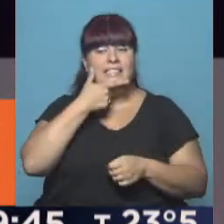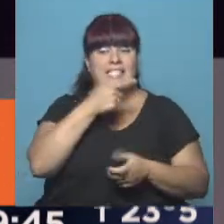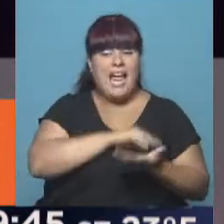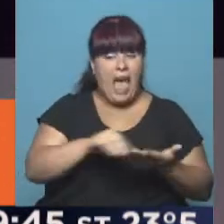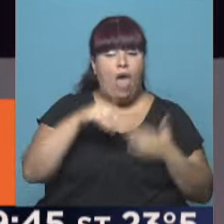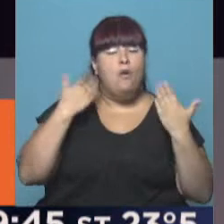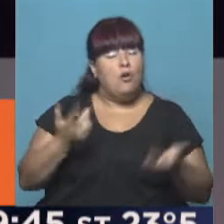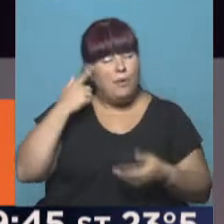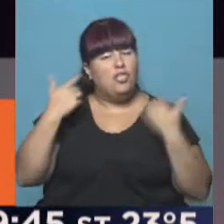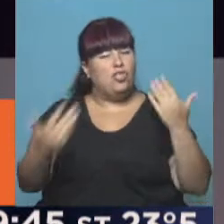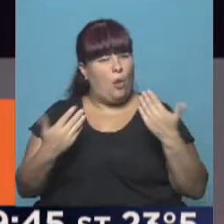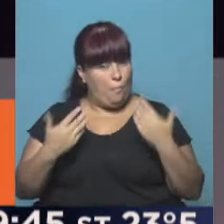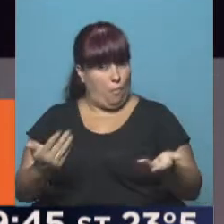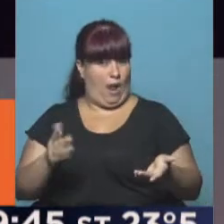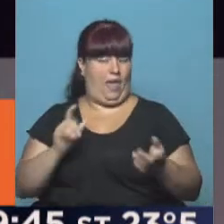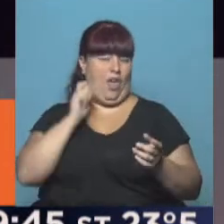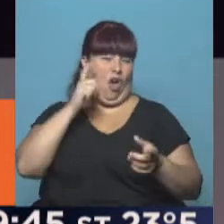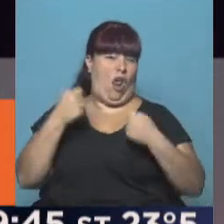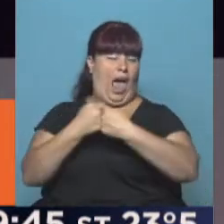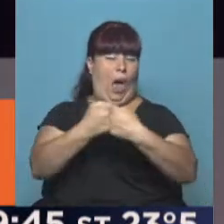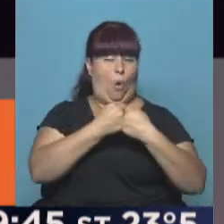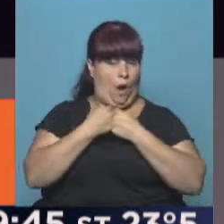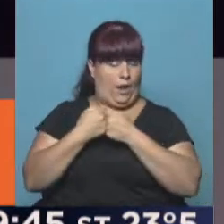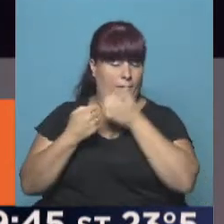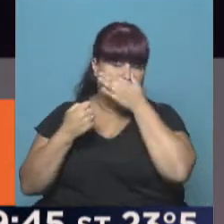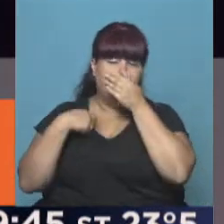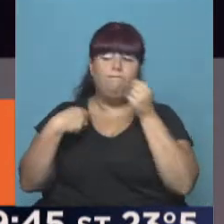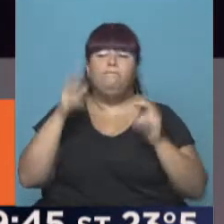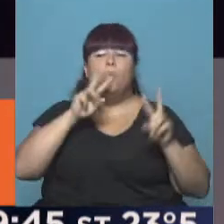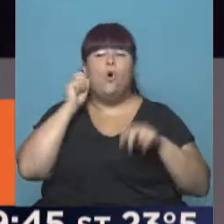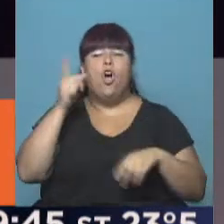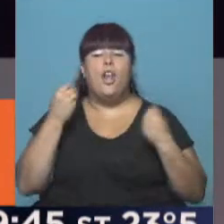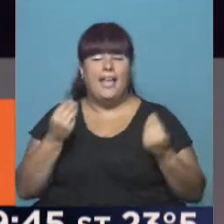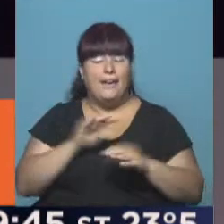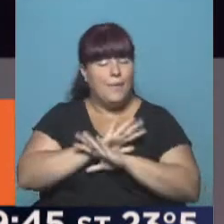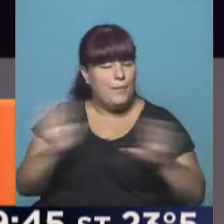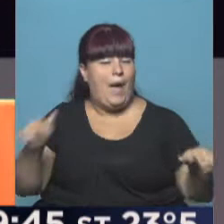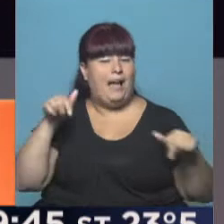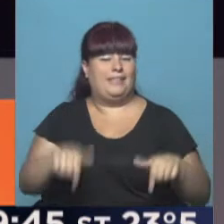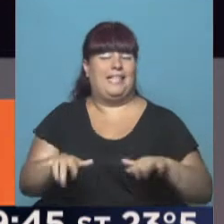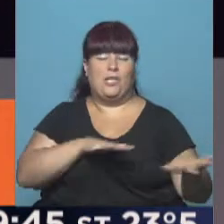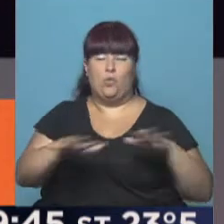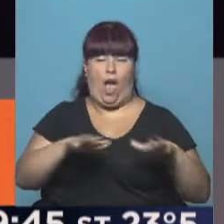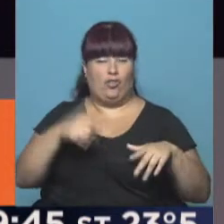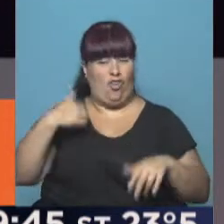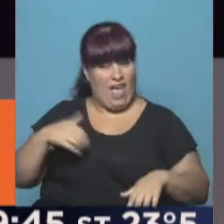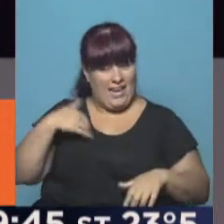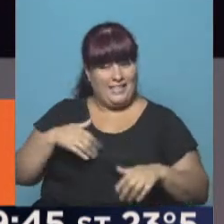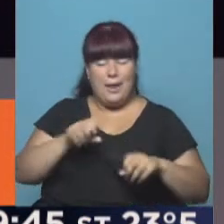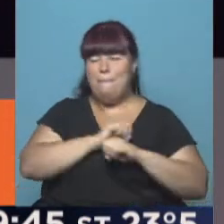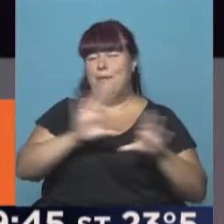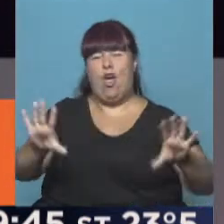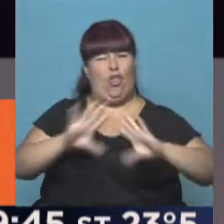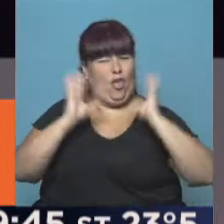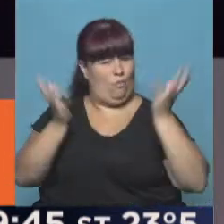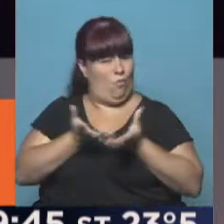Por eso te digo que es posible lograr consenso. ¿Qué es lo que nosotros tenemos que lograr? Salir de esta situación que está la Argentina, que es el peor de los